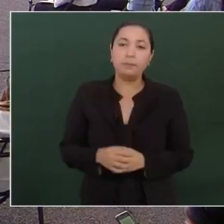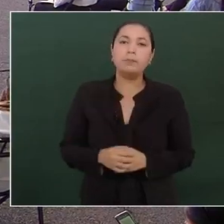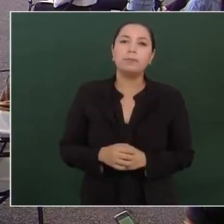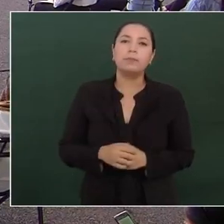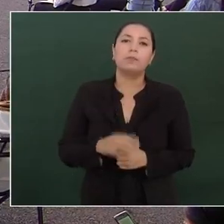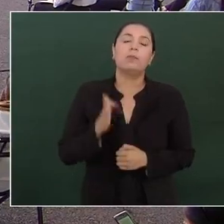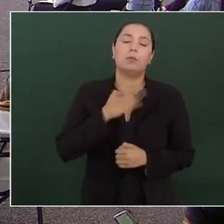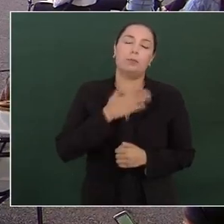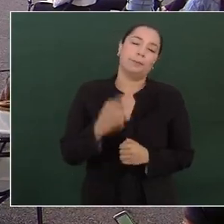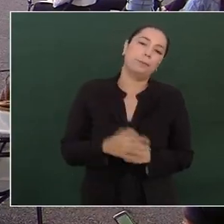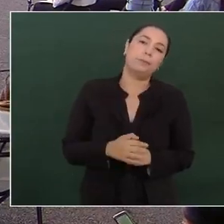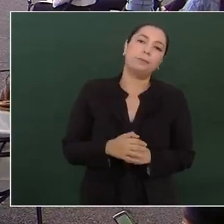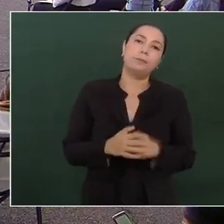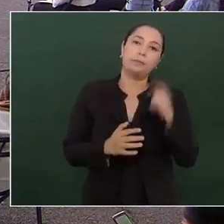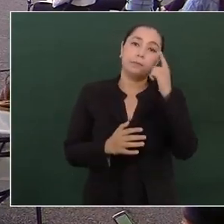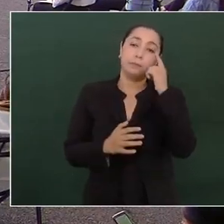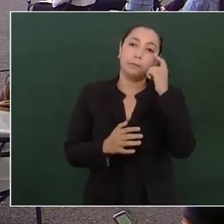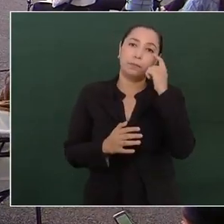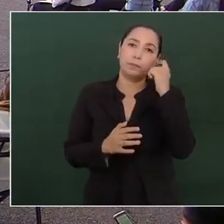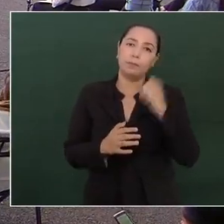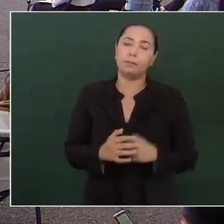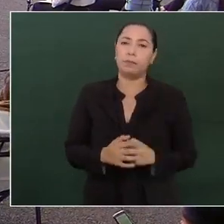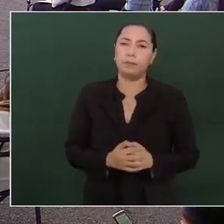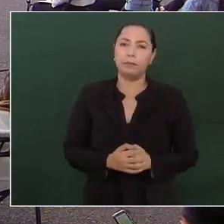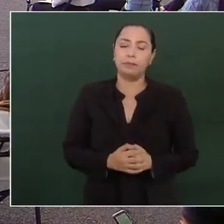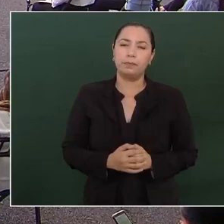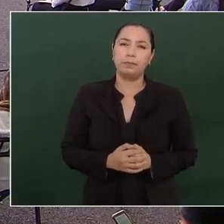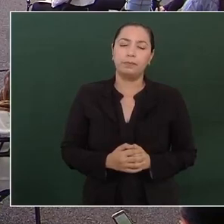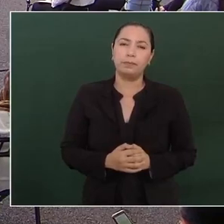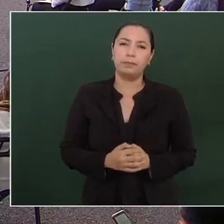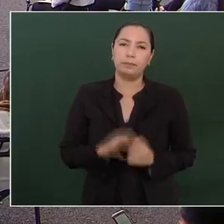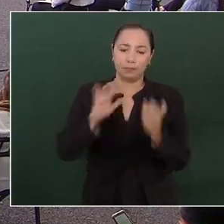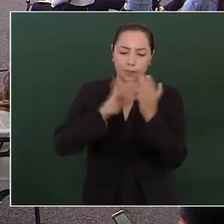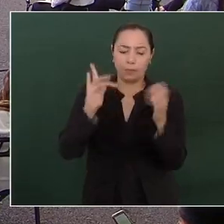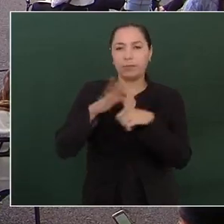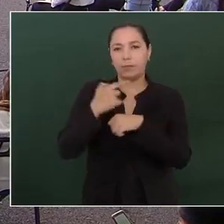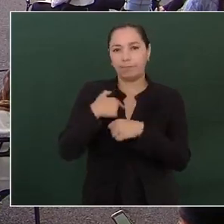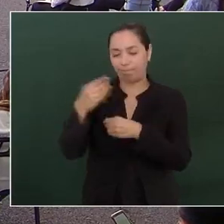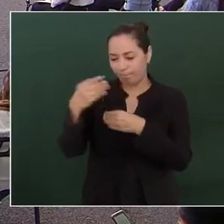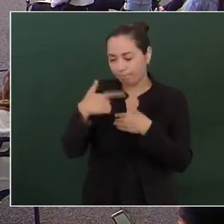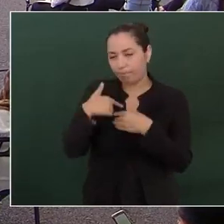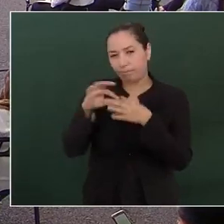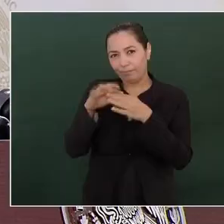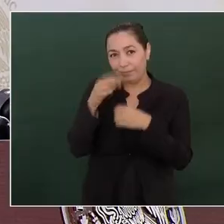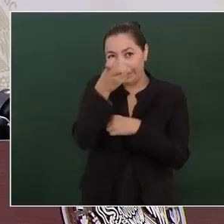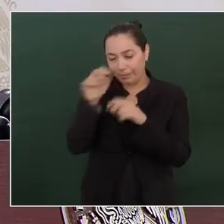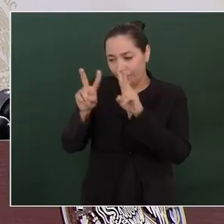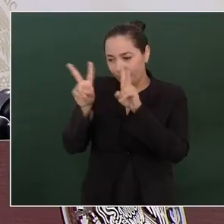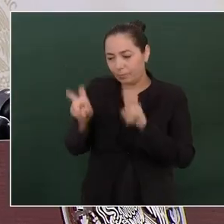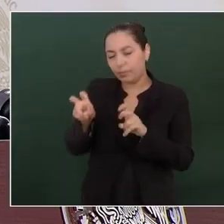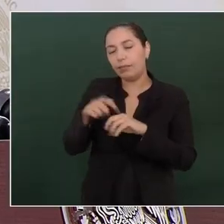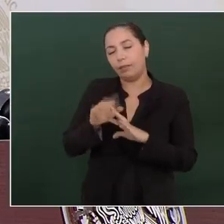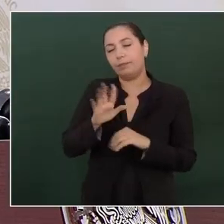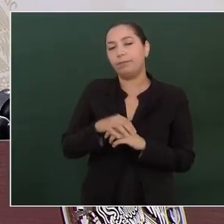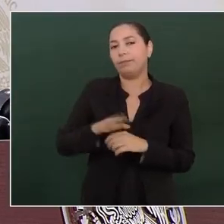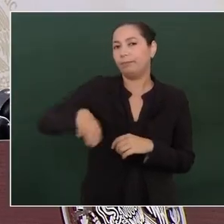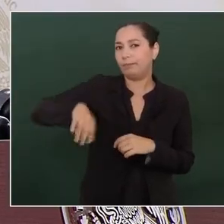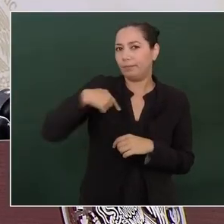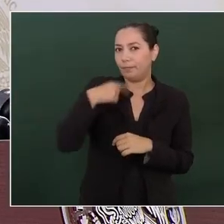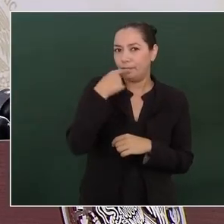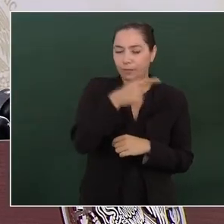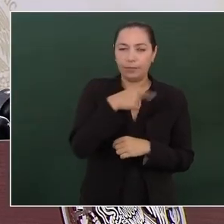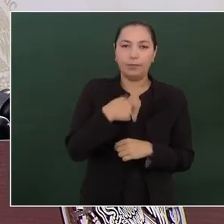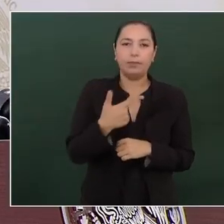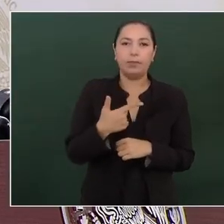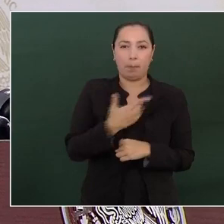Bueno, pues gracias por la posibilidad de hablar sobre este tema. Como ya dijo el señor presidente, hay